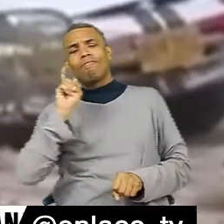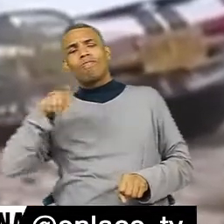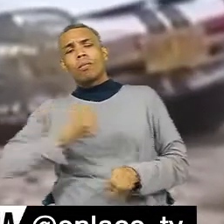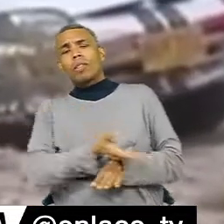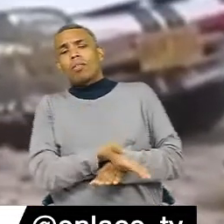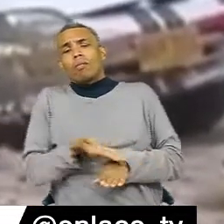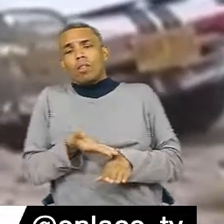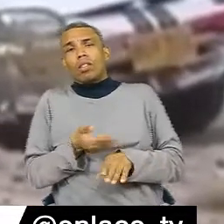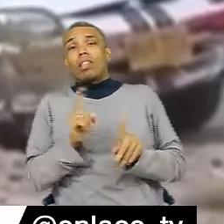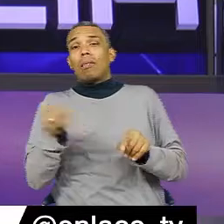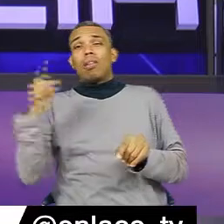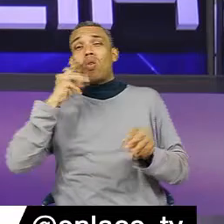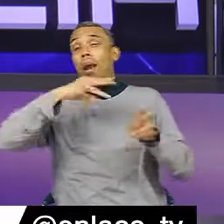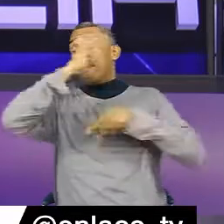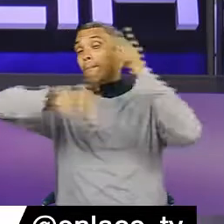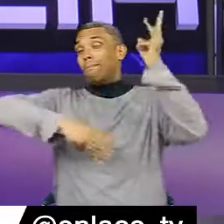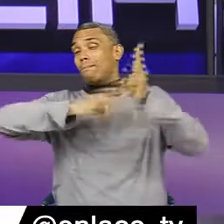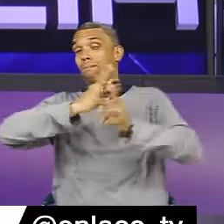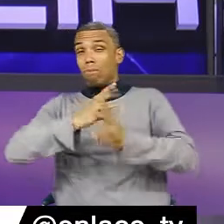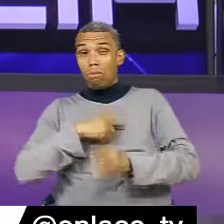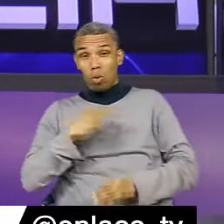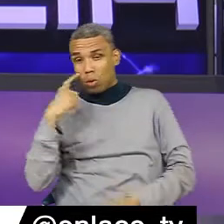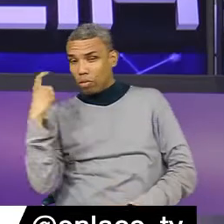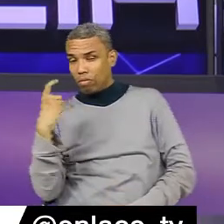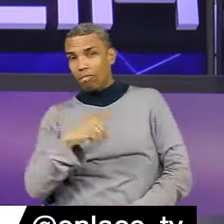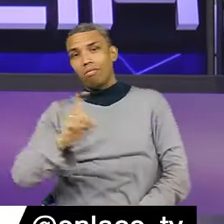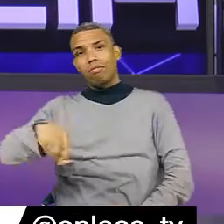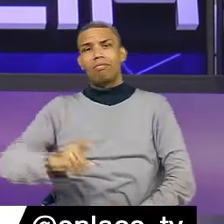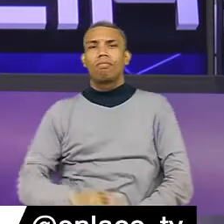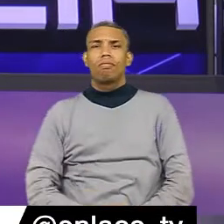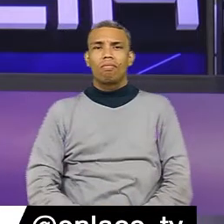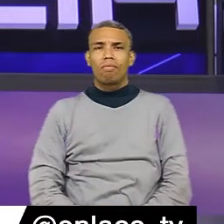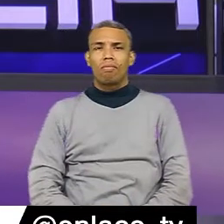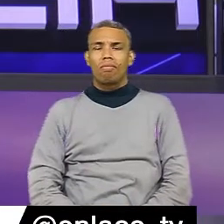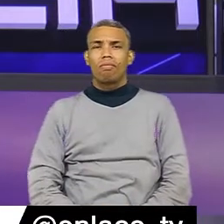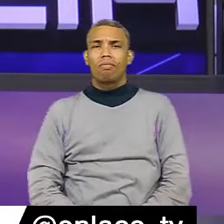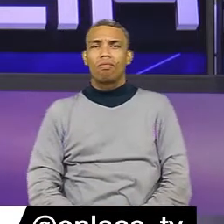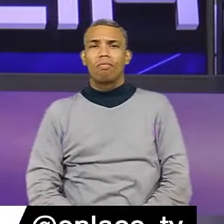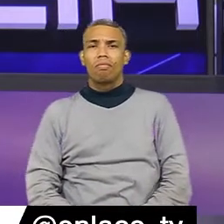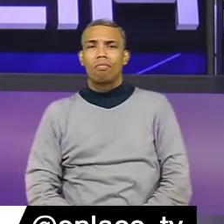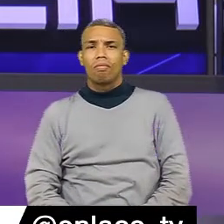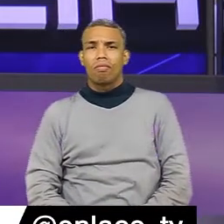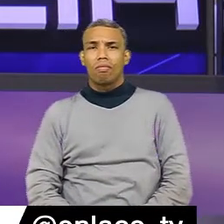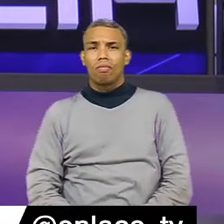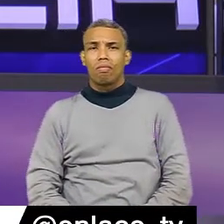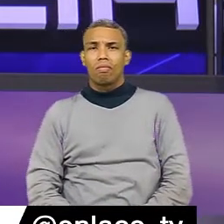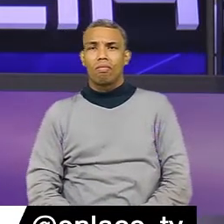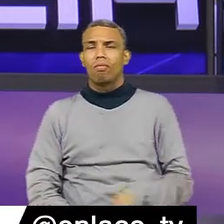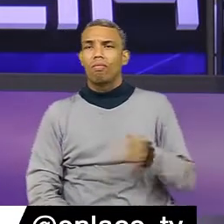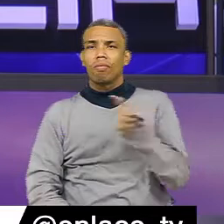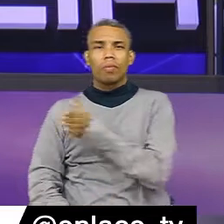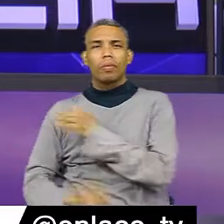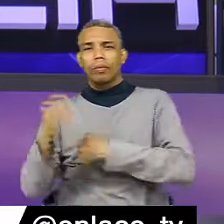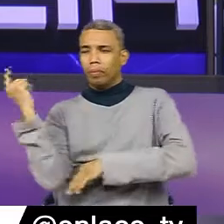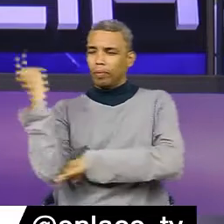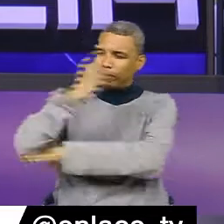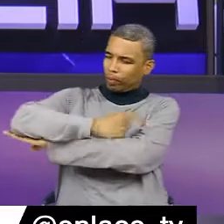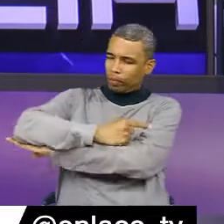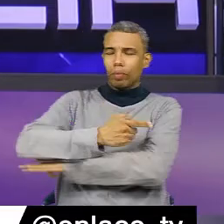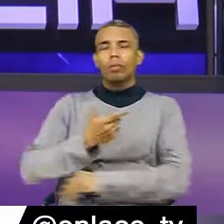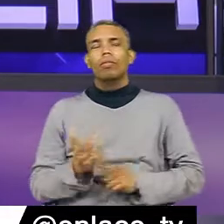de la Interpol. Con ocasión del Día Mundial de los Animales, se cumple la plazoleta de Telecom, una jornada conjunta entre